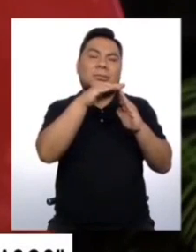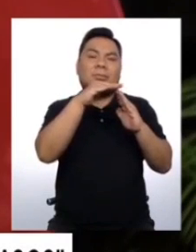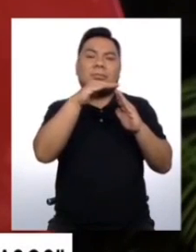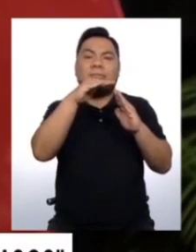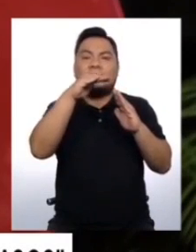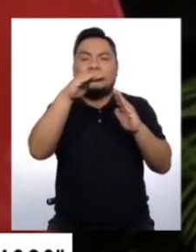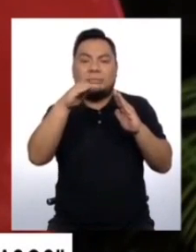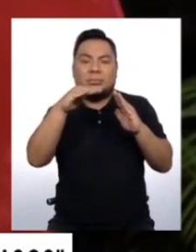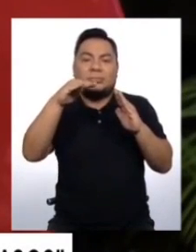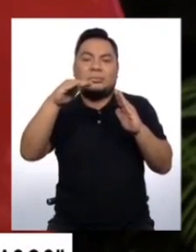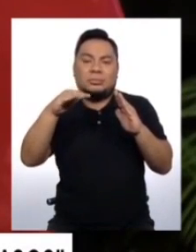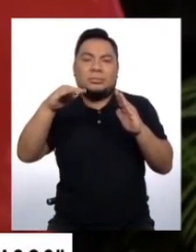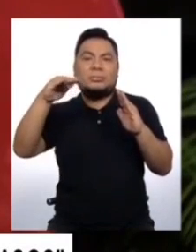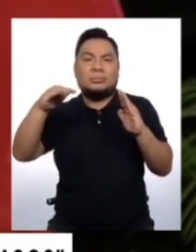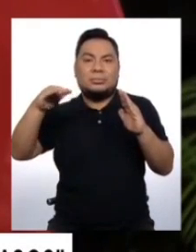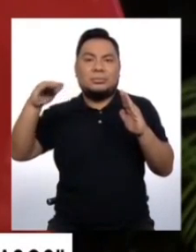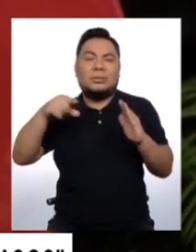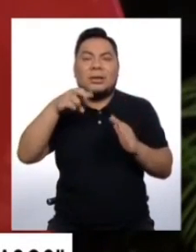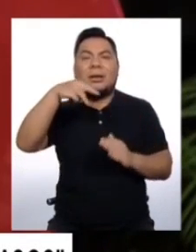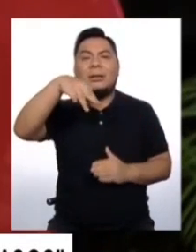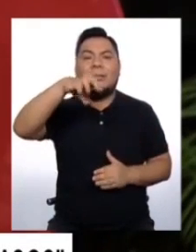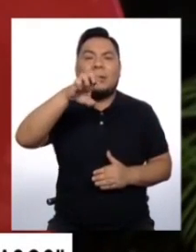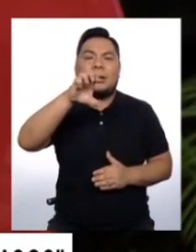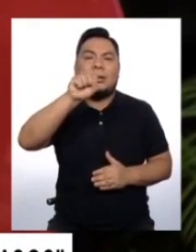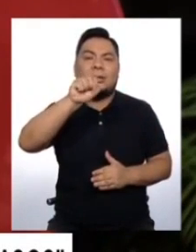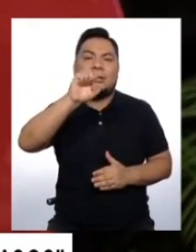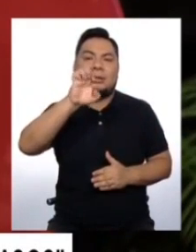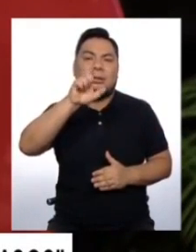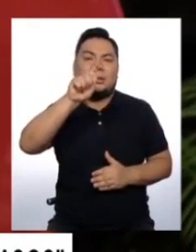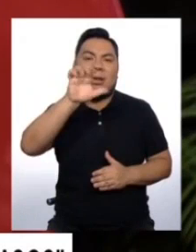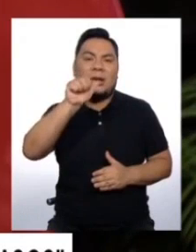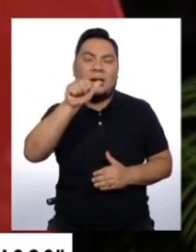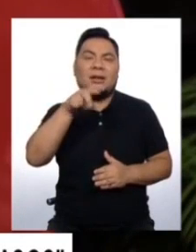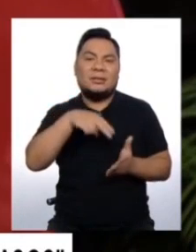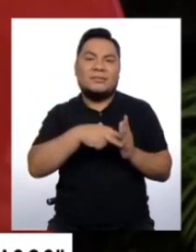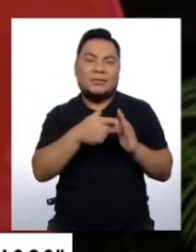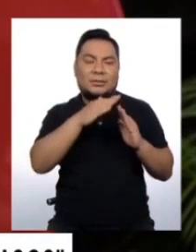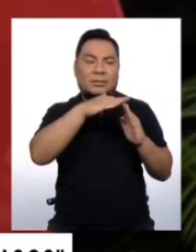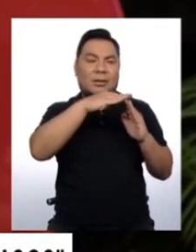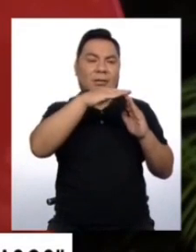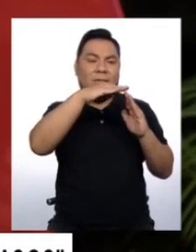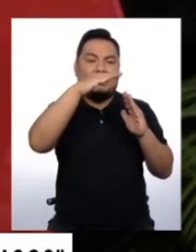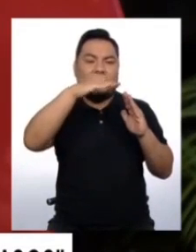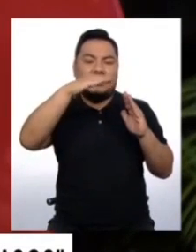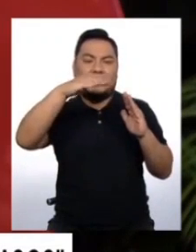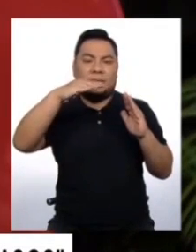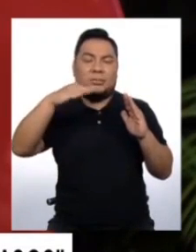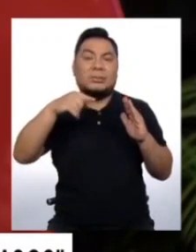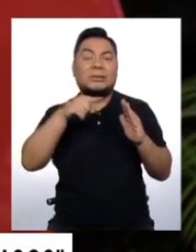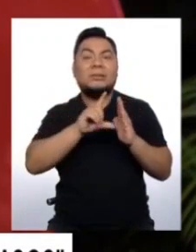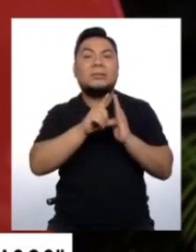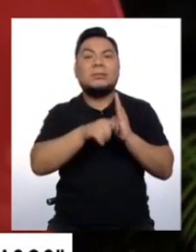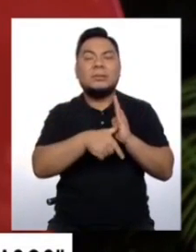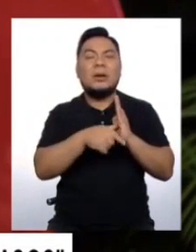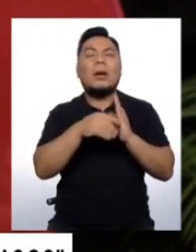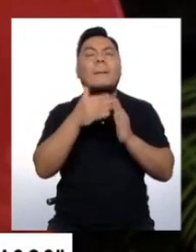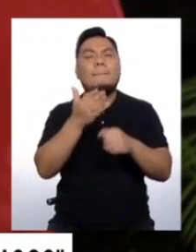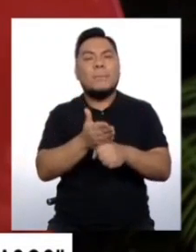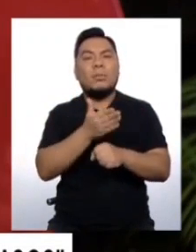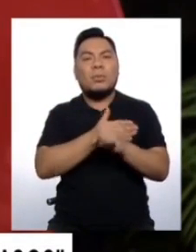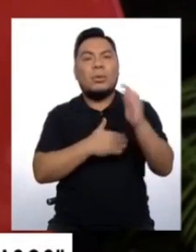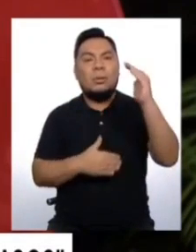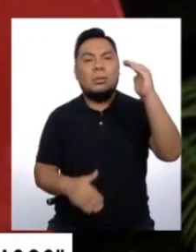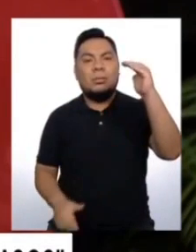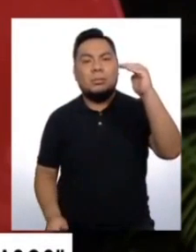indica que la tendencia es que va a ser una disminución gradual, progresiva, pero